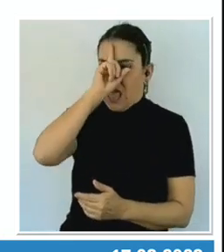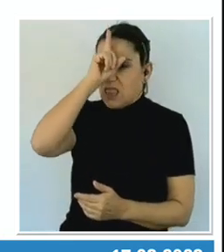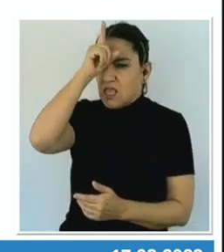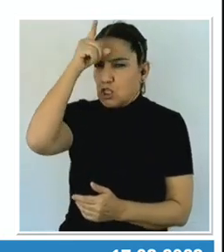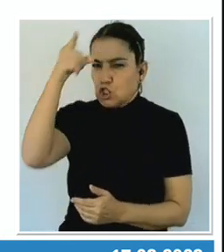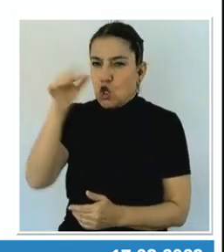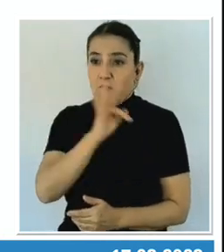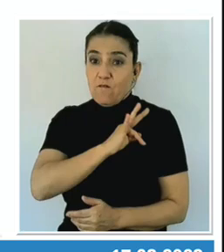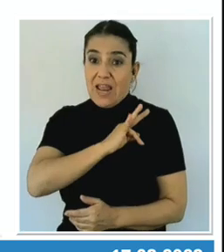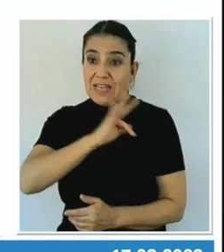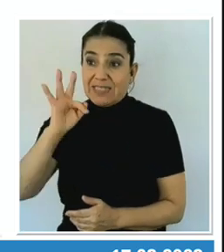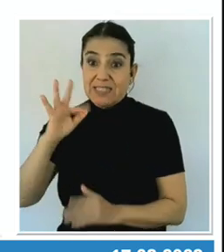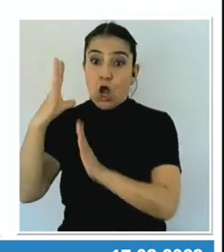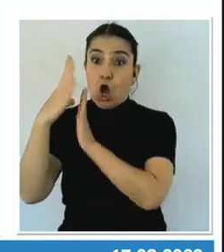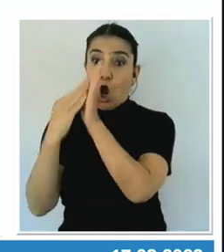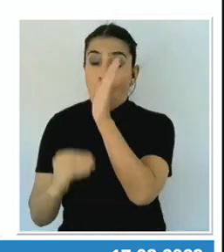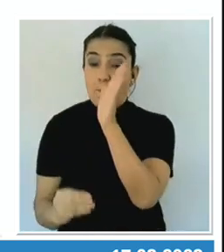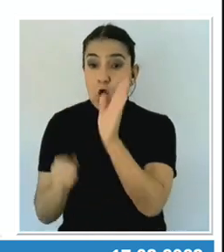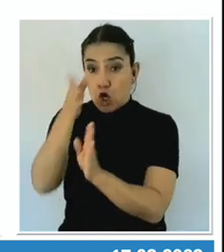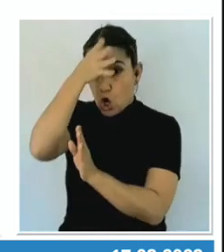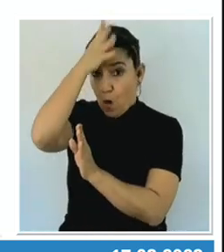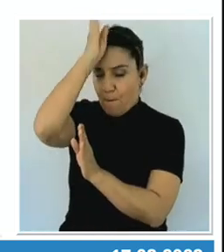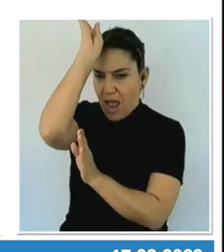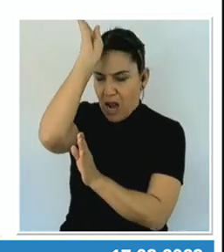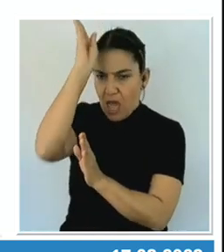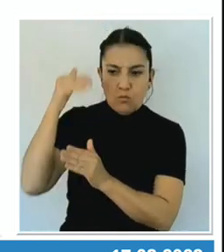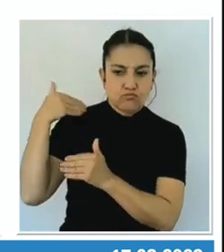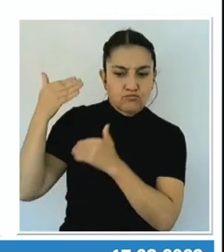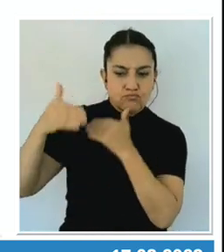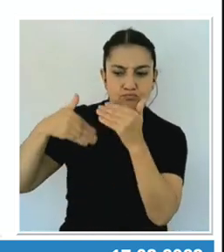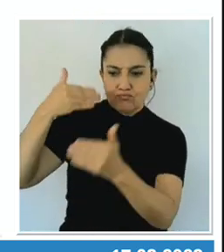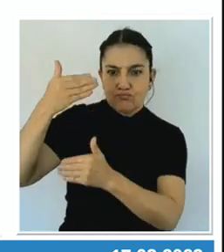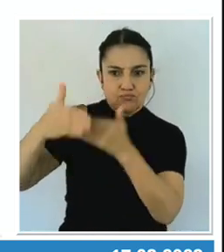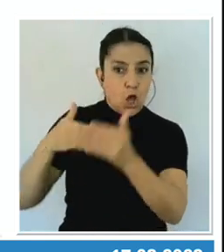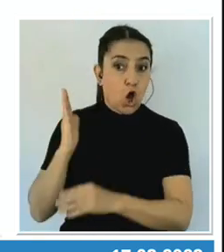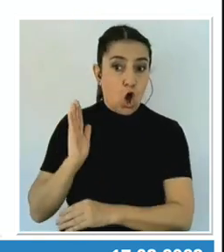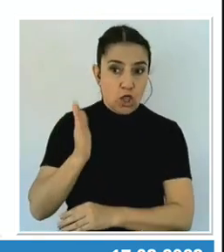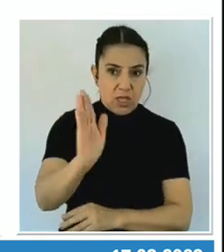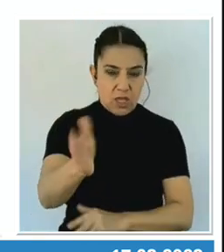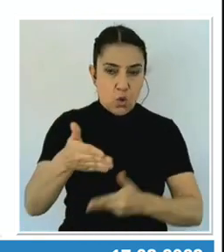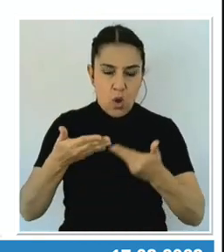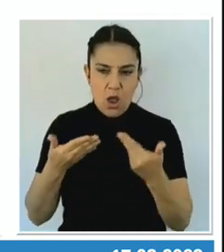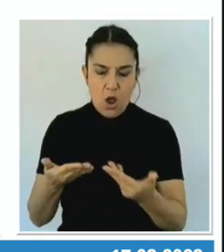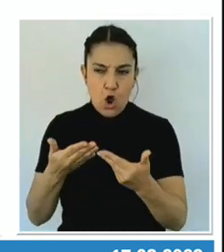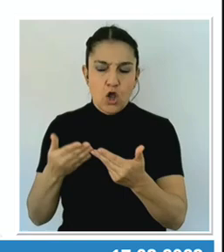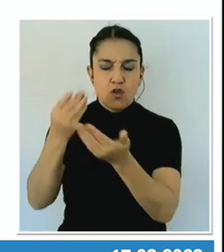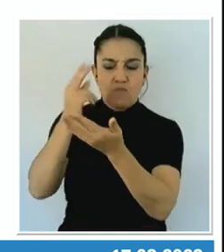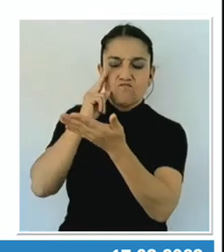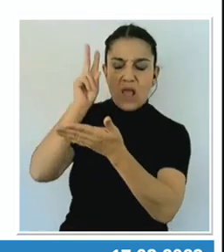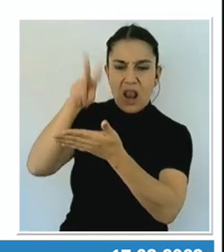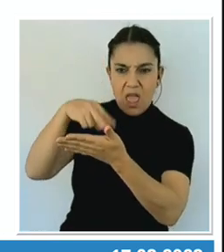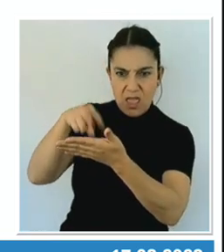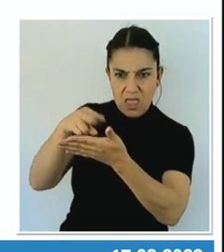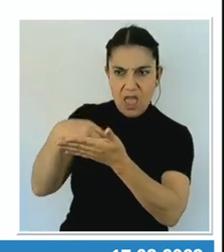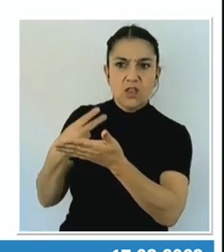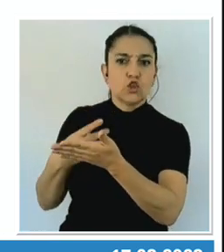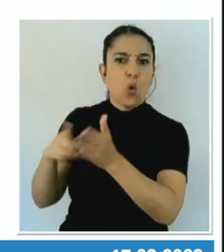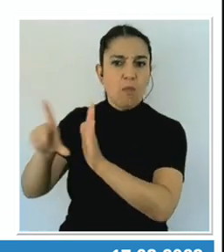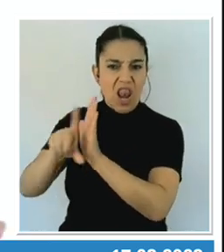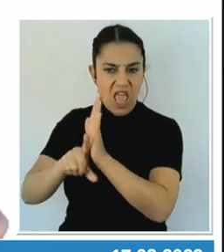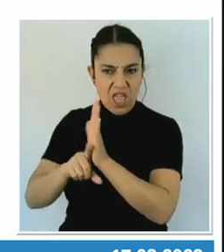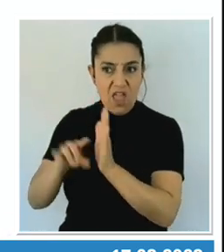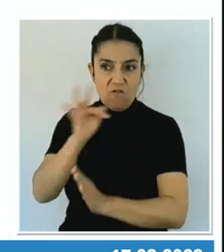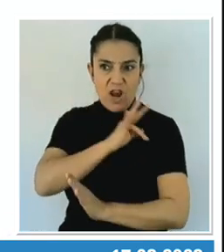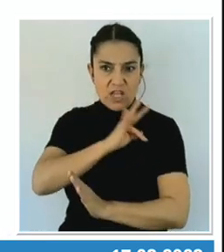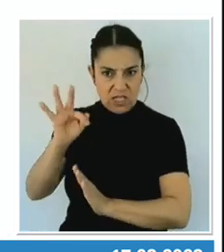el día también de hoy, muy fuerte. Estuve revisando jurisprudencia francesa para corroborar esta afirmación. De lo que